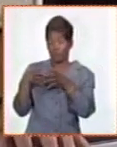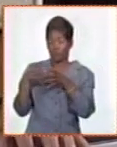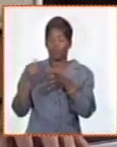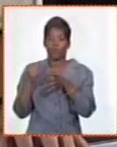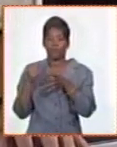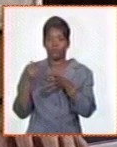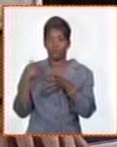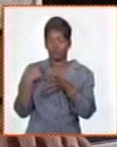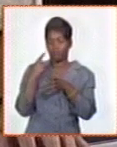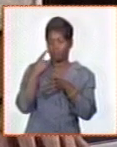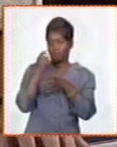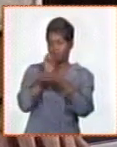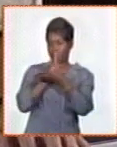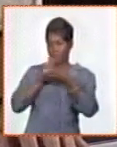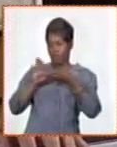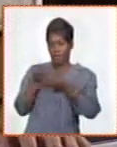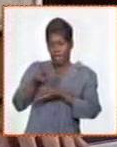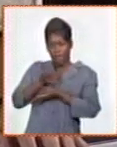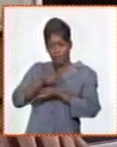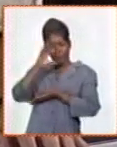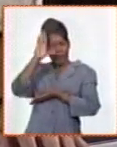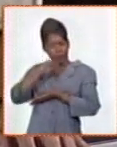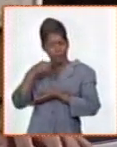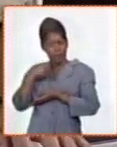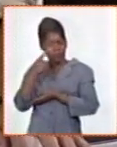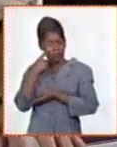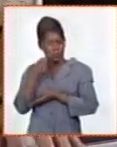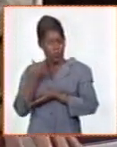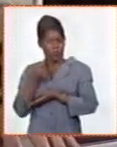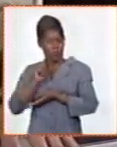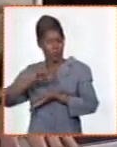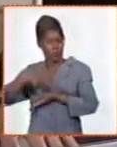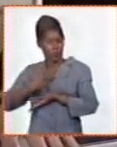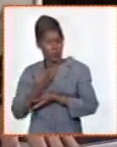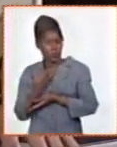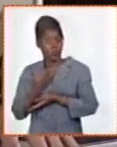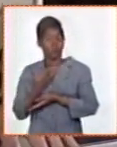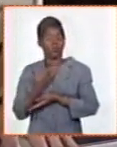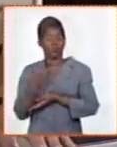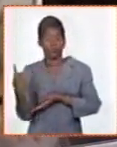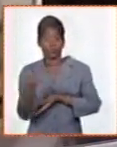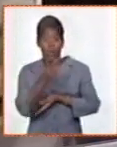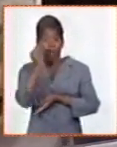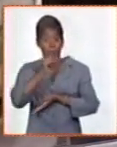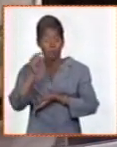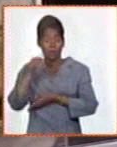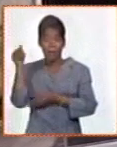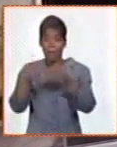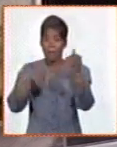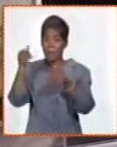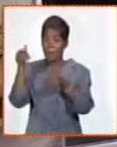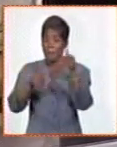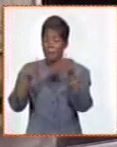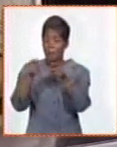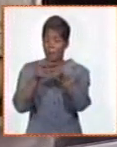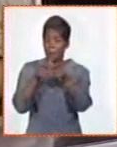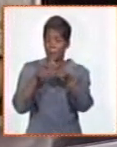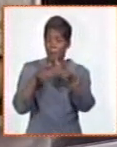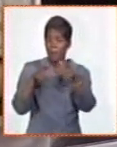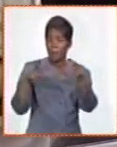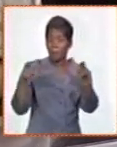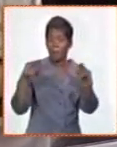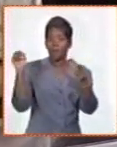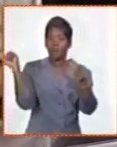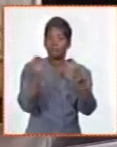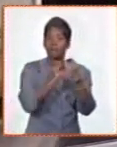espectáculo anoche, día, esperando el Día de la Cultura Cubana, y toda esta gente fue para allá, para el Mejumi, a cantar el himno